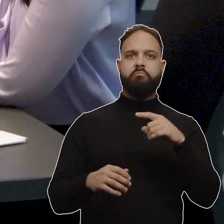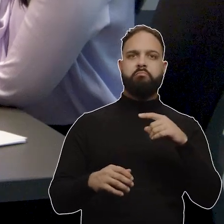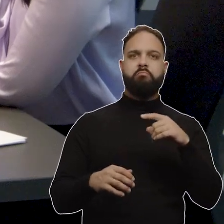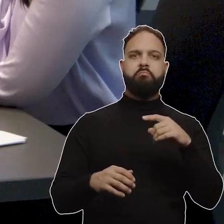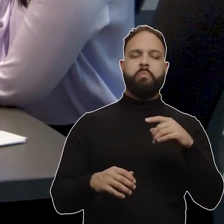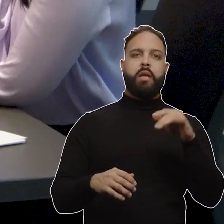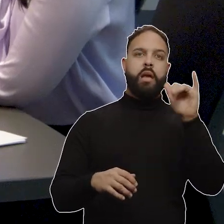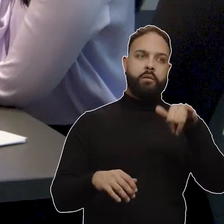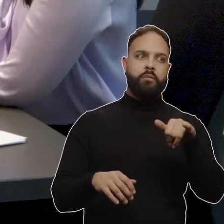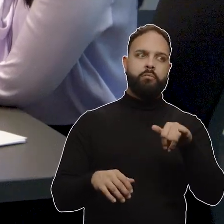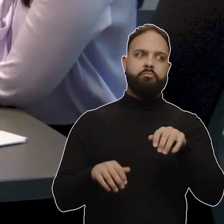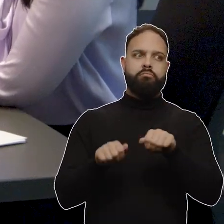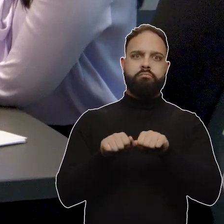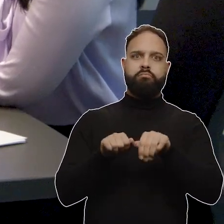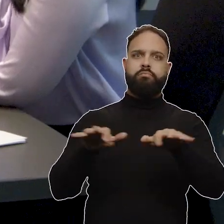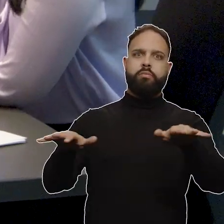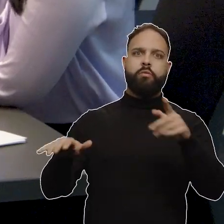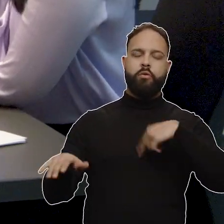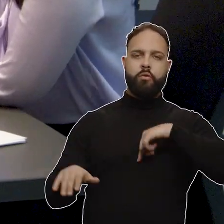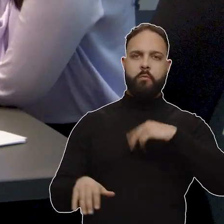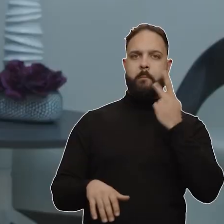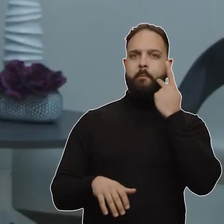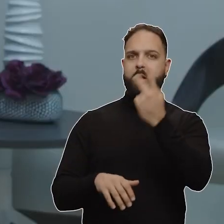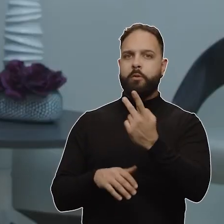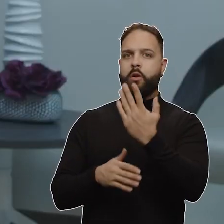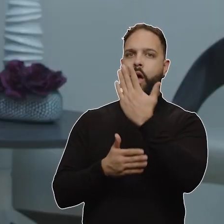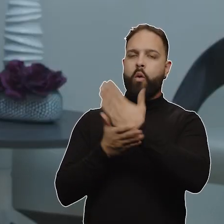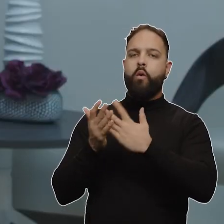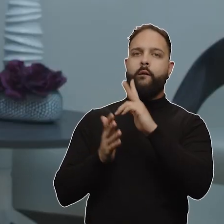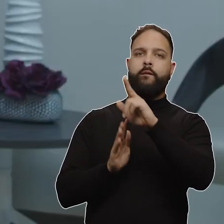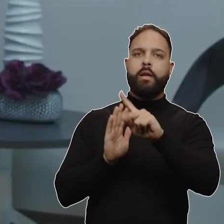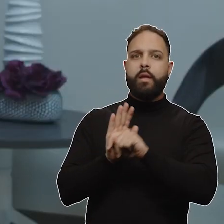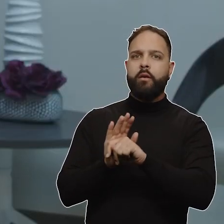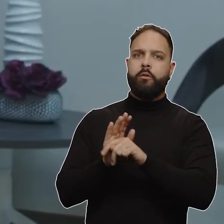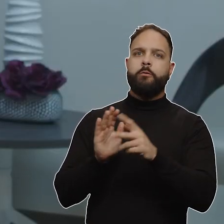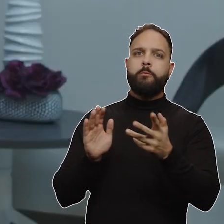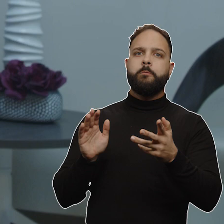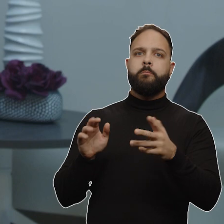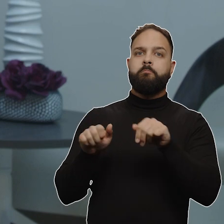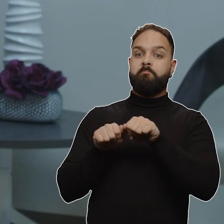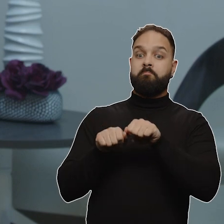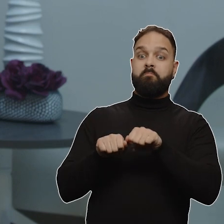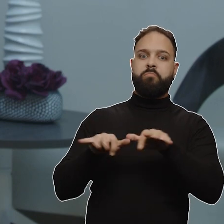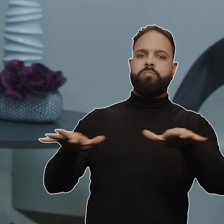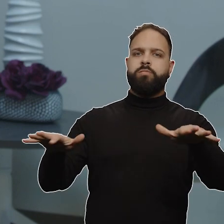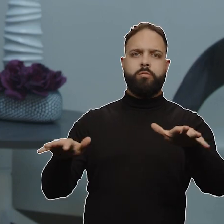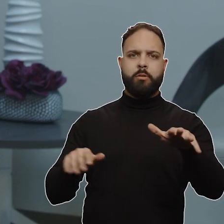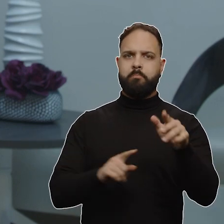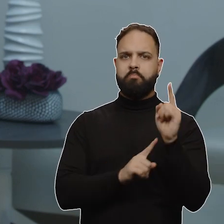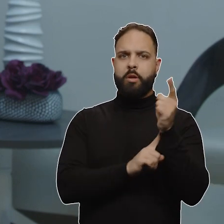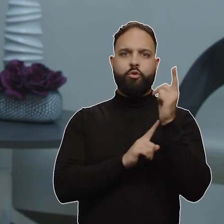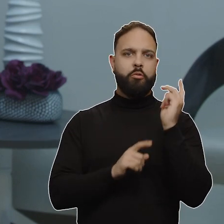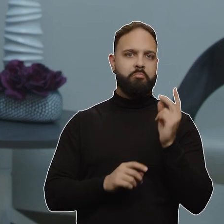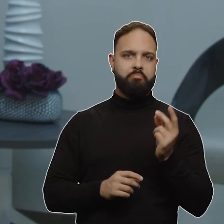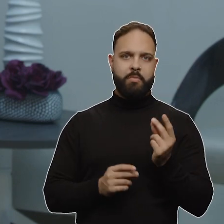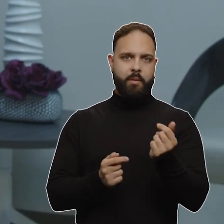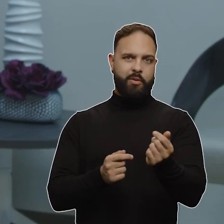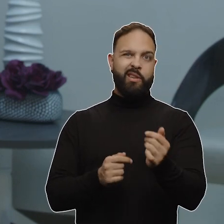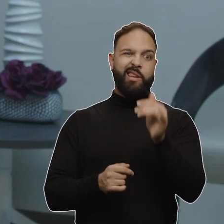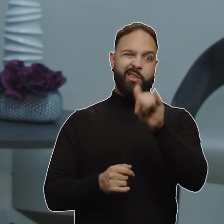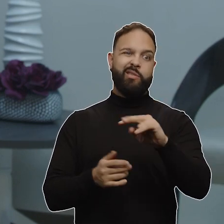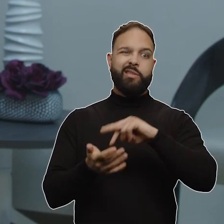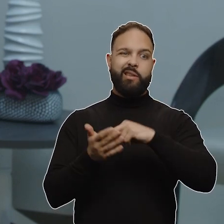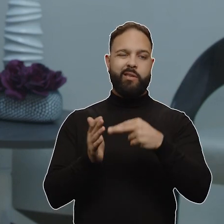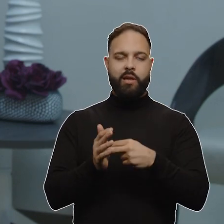persona que está mayormente expuesta. Hemos visto, por ejemplo, algunos videos que se tornan viral en cuestión de minutos, y